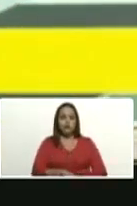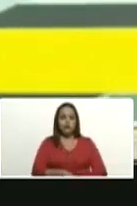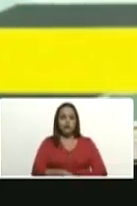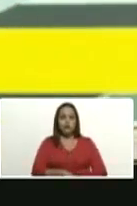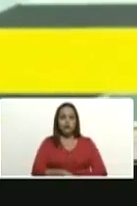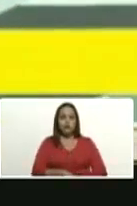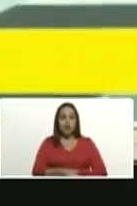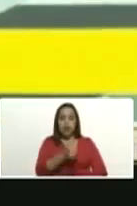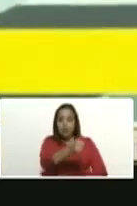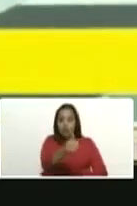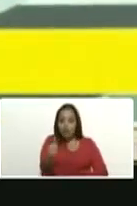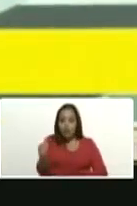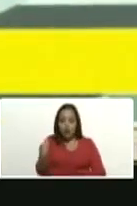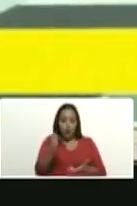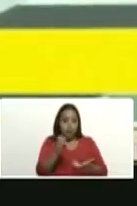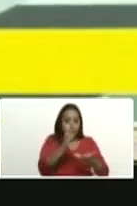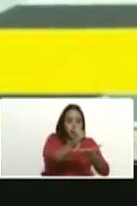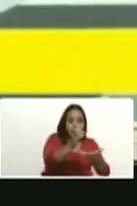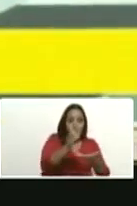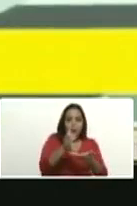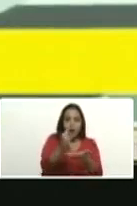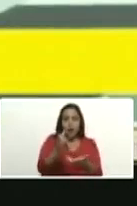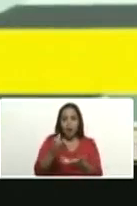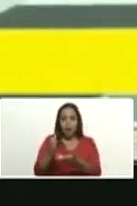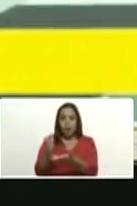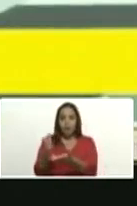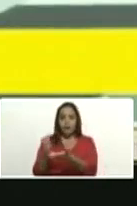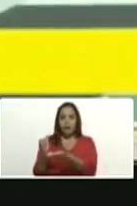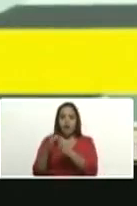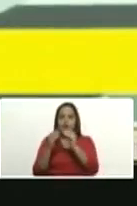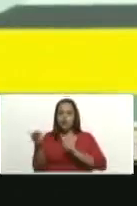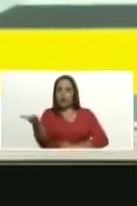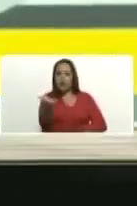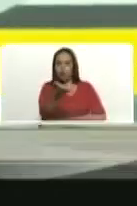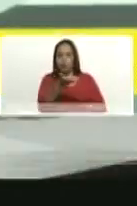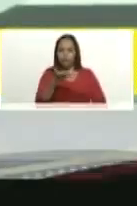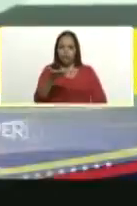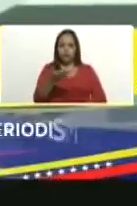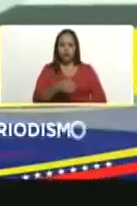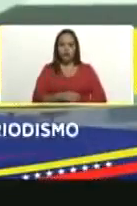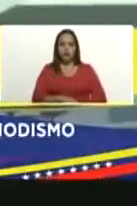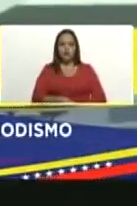de todos los premios de todos ustedes